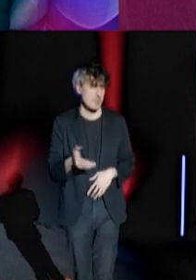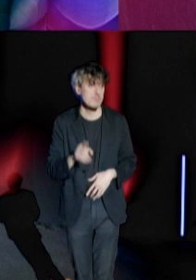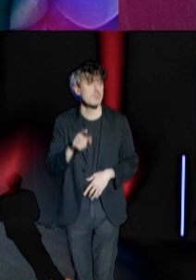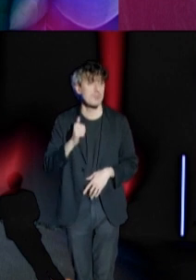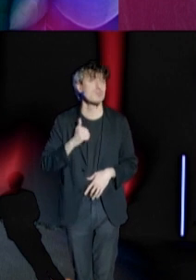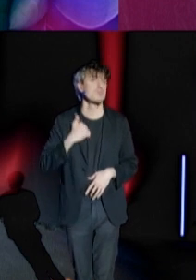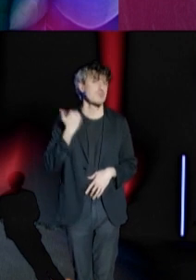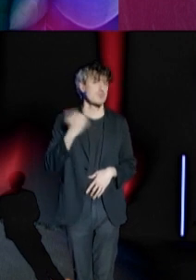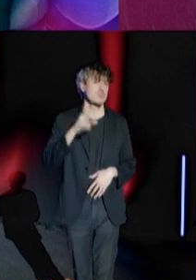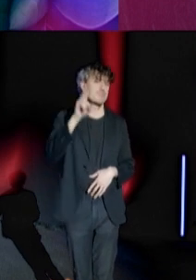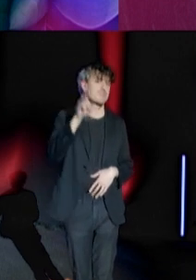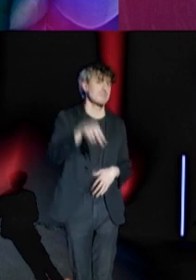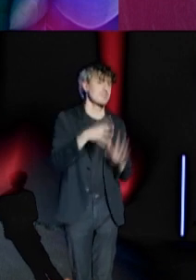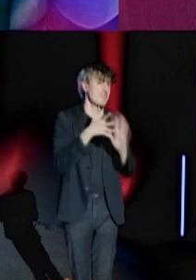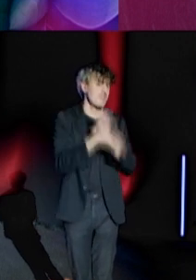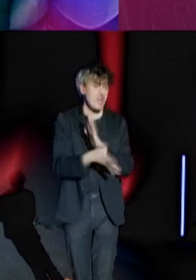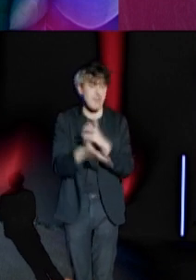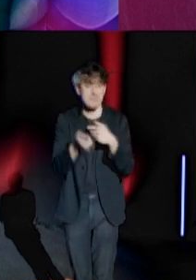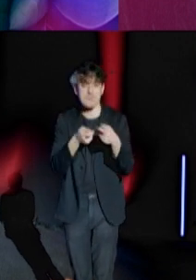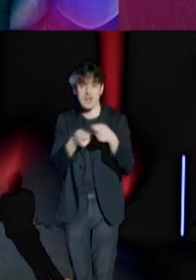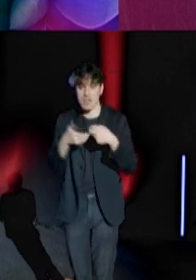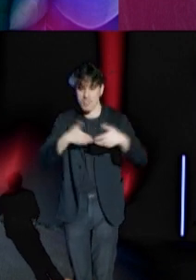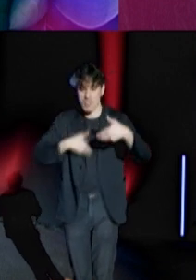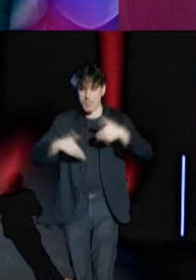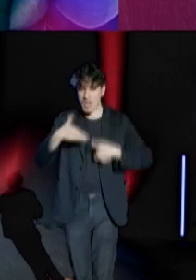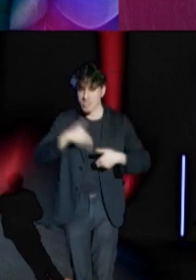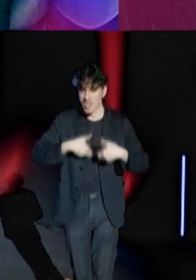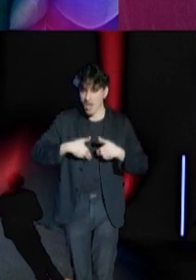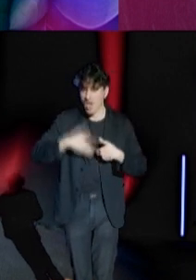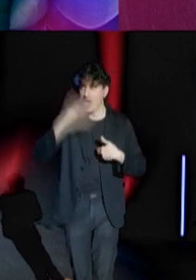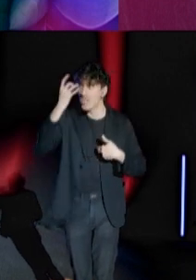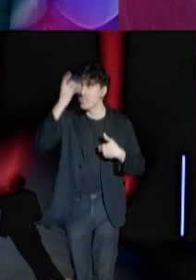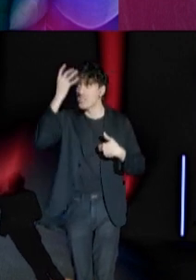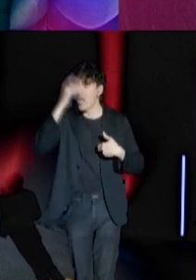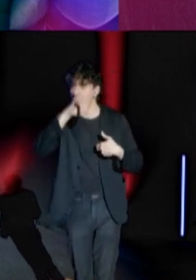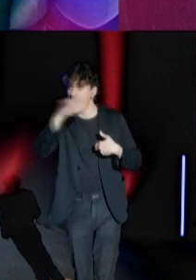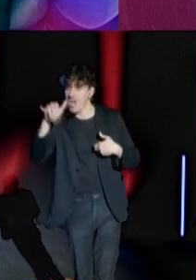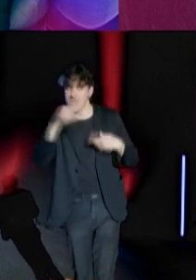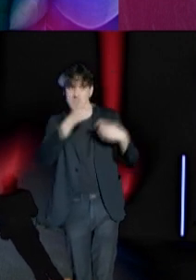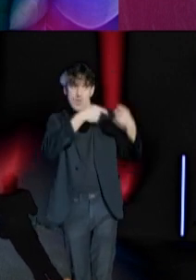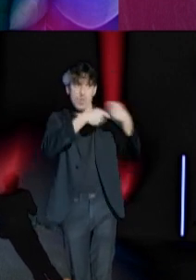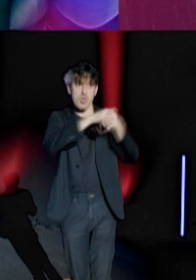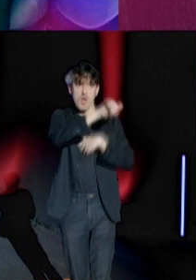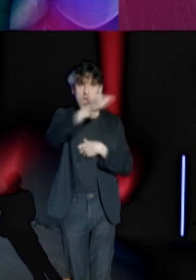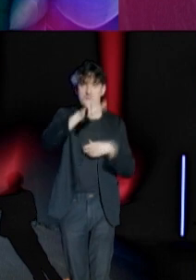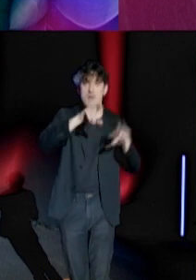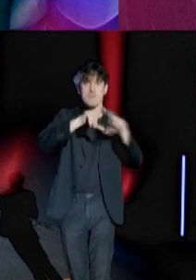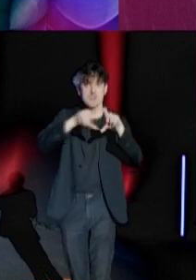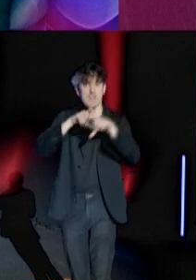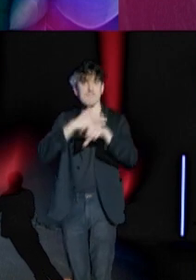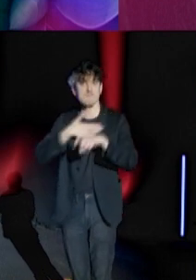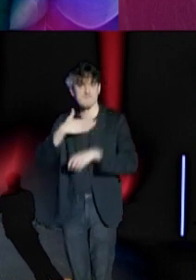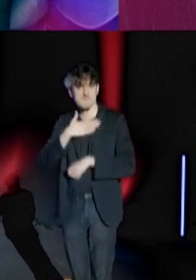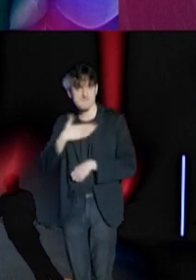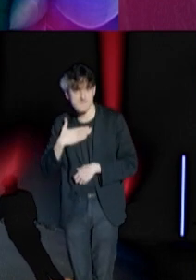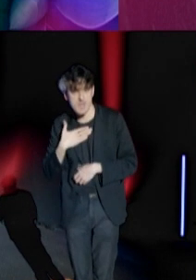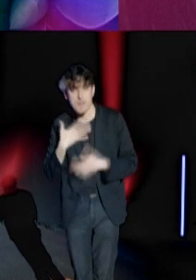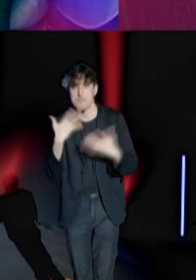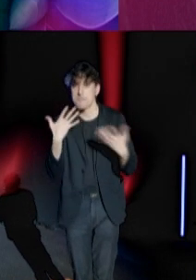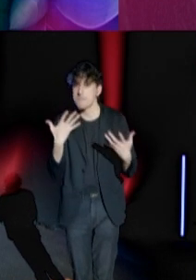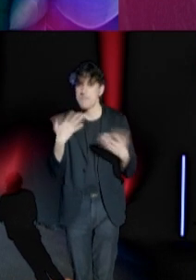oportunidad hay una demanda de Mercado hay ideas hay negocio hay empresas que quieren adoptarlo sin embargo tenemos que cubrir